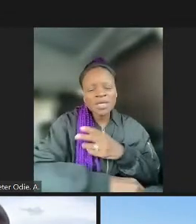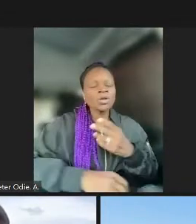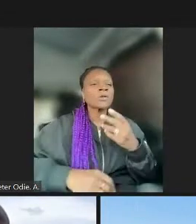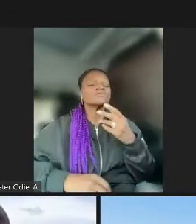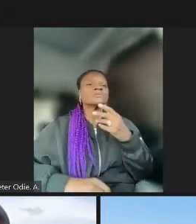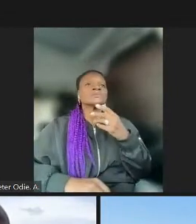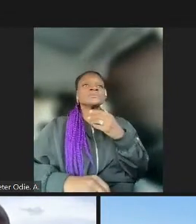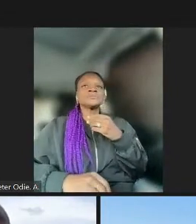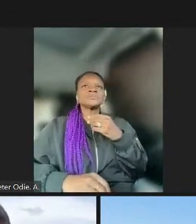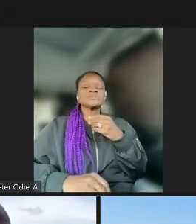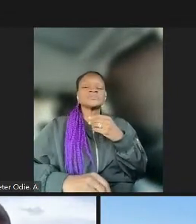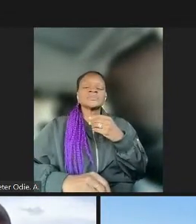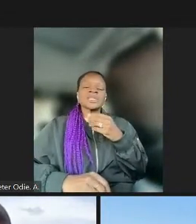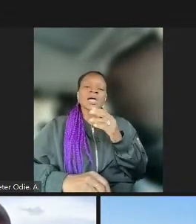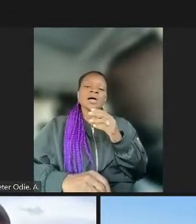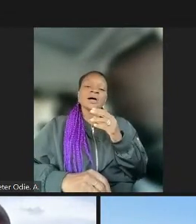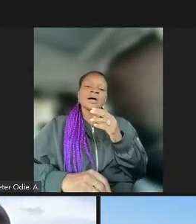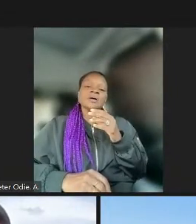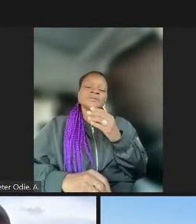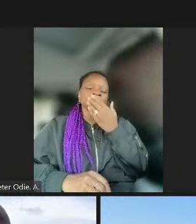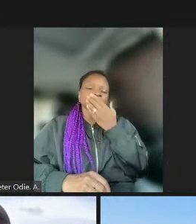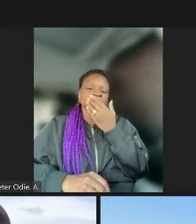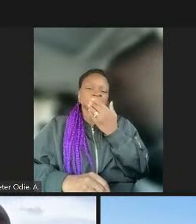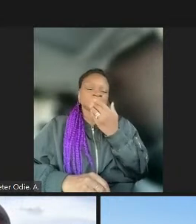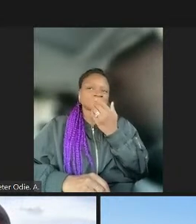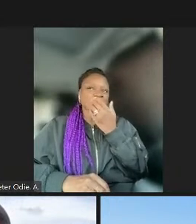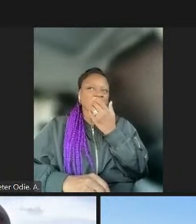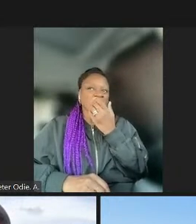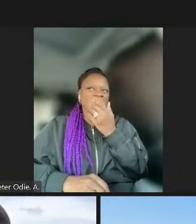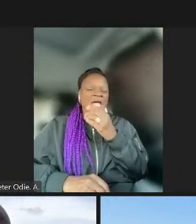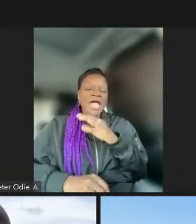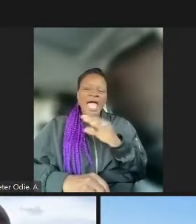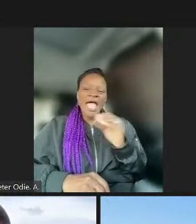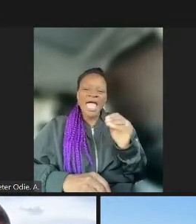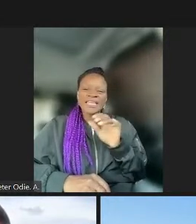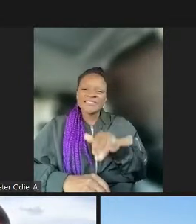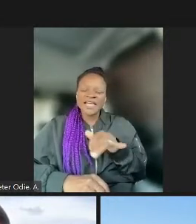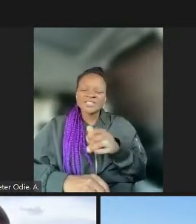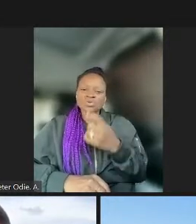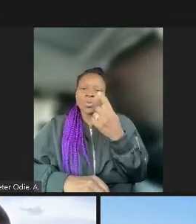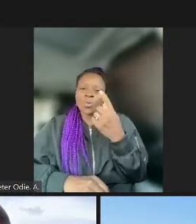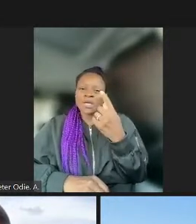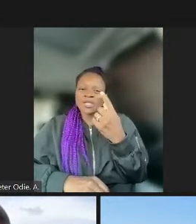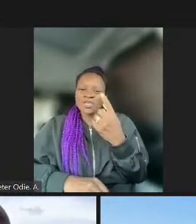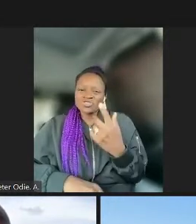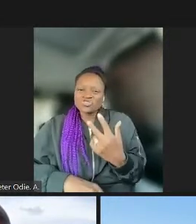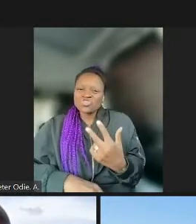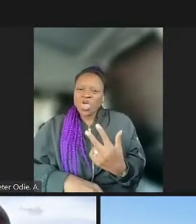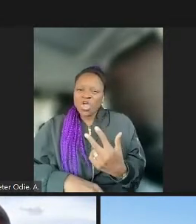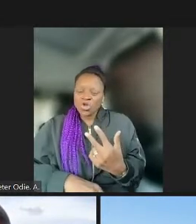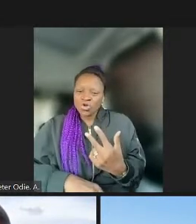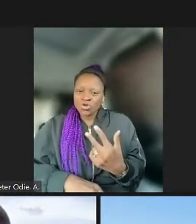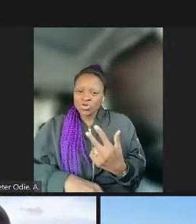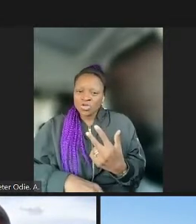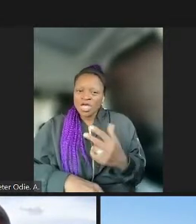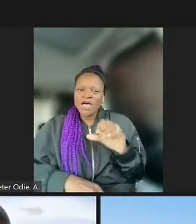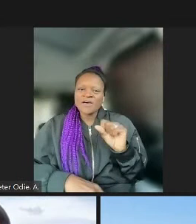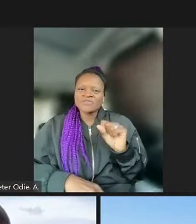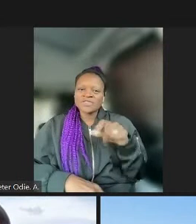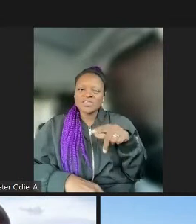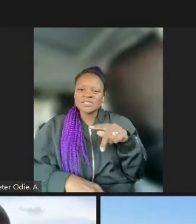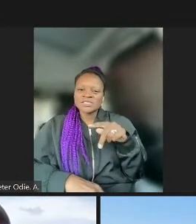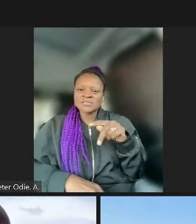hospitales locales o en algún otro laboratorio. Y es más bien, viene siendo como un